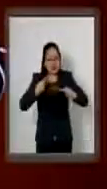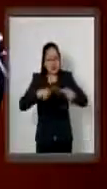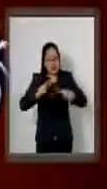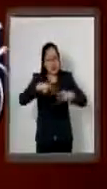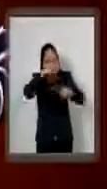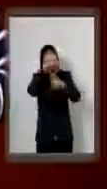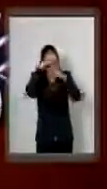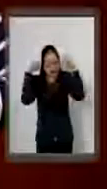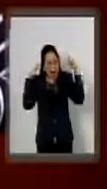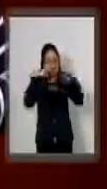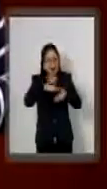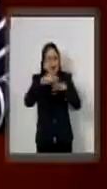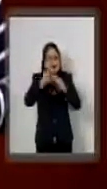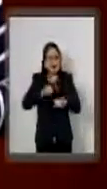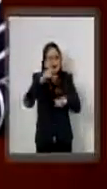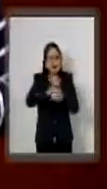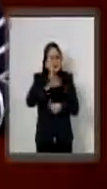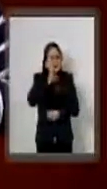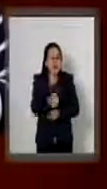de la inseguridad.